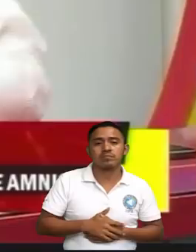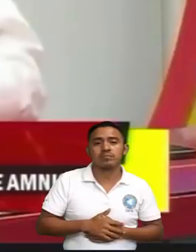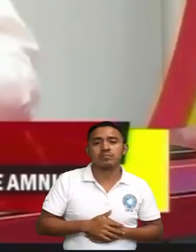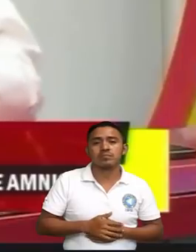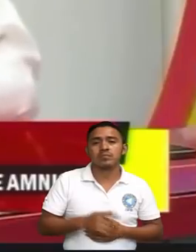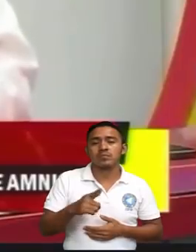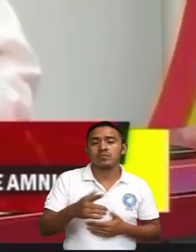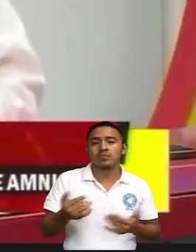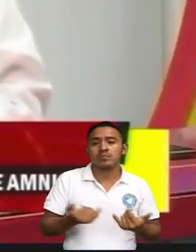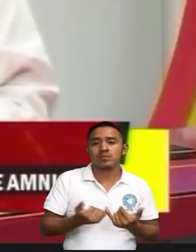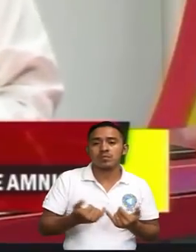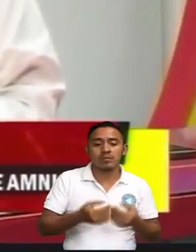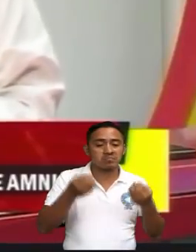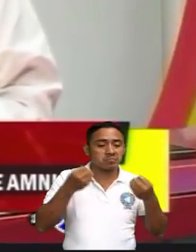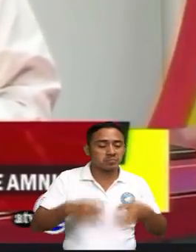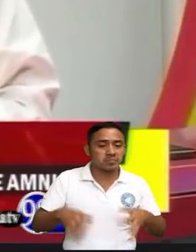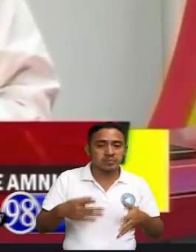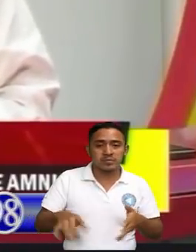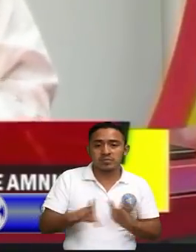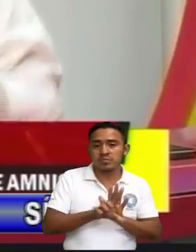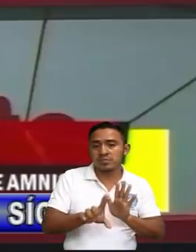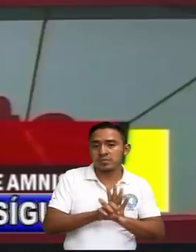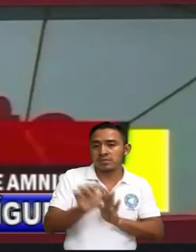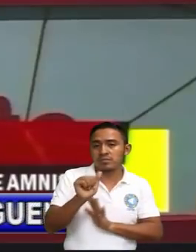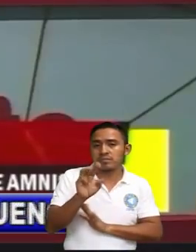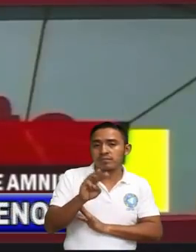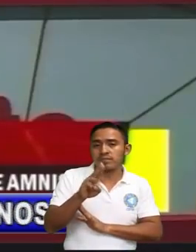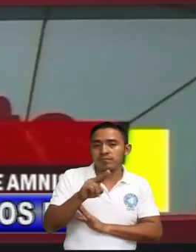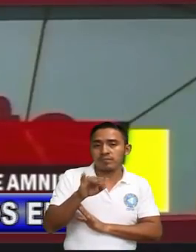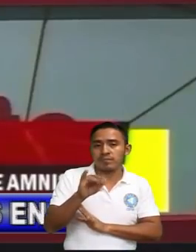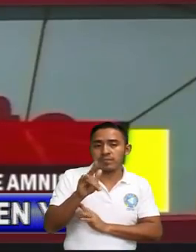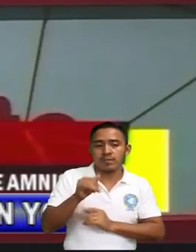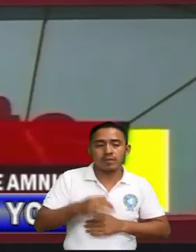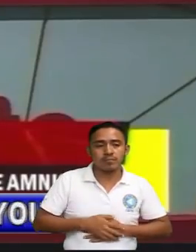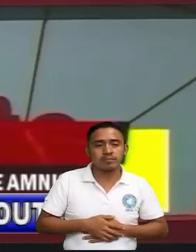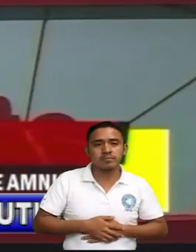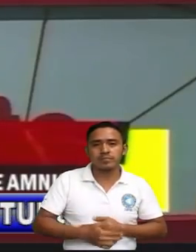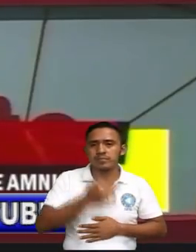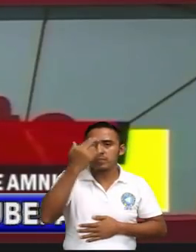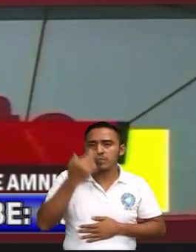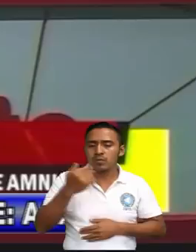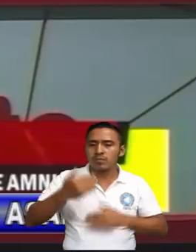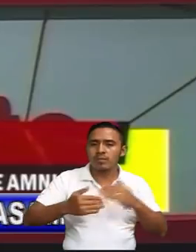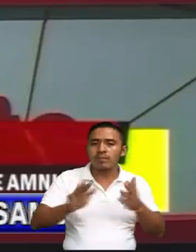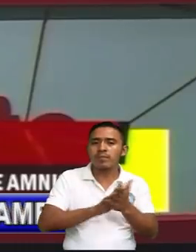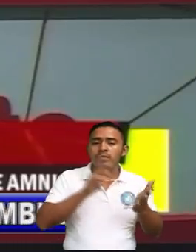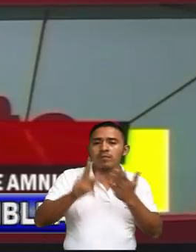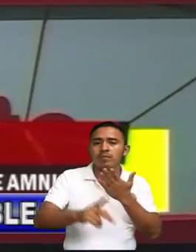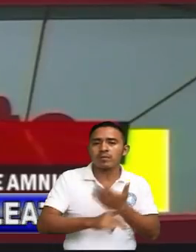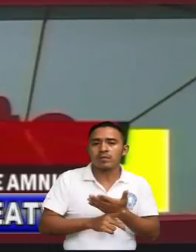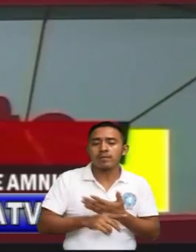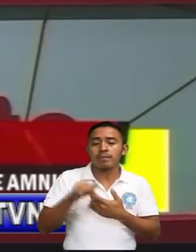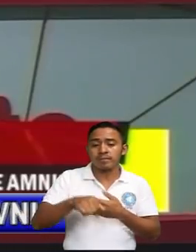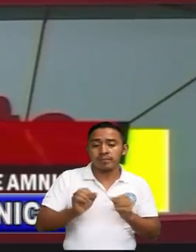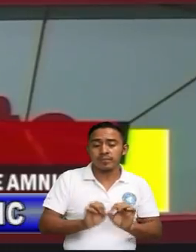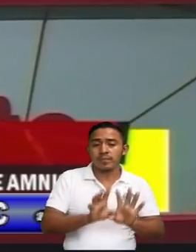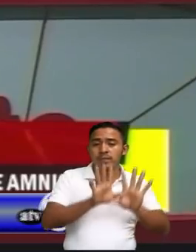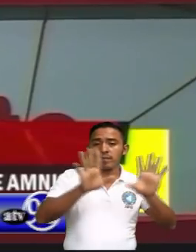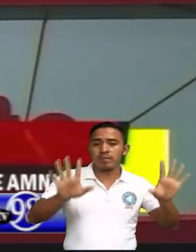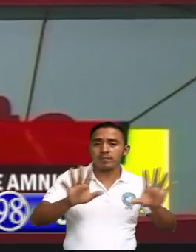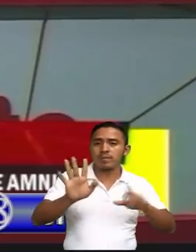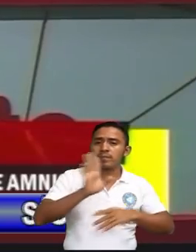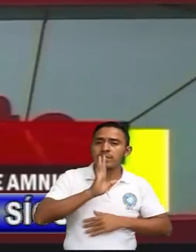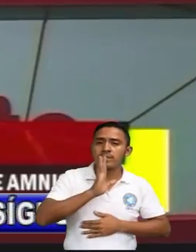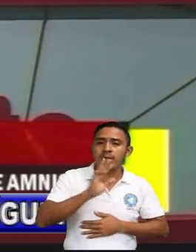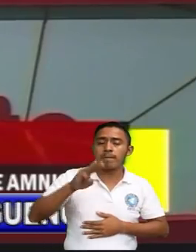pierde los beneficios que da la ley de amnistía. La entrevista fue brindada durante el programa matutino de esta mañana, que dirige el